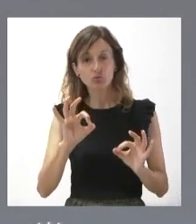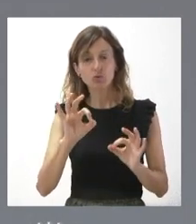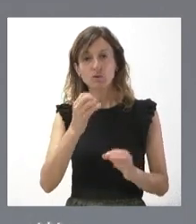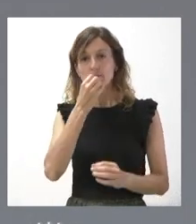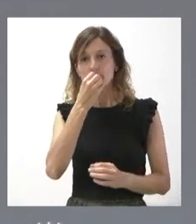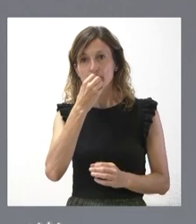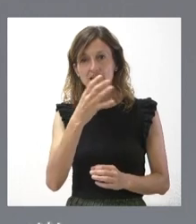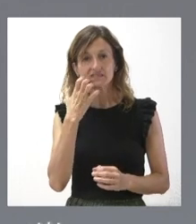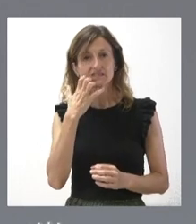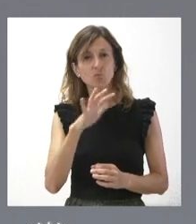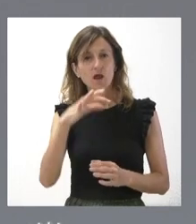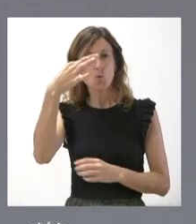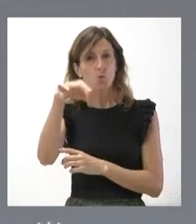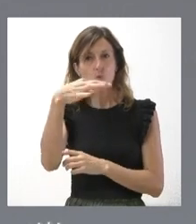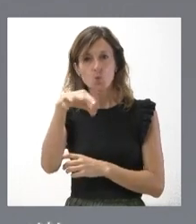bien